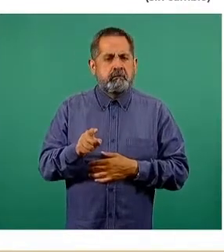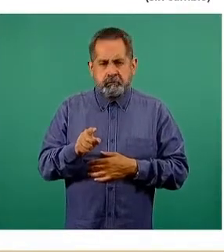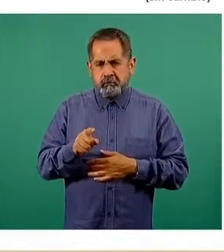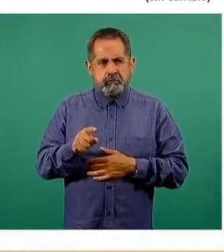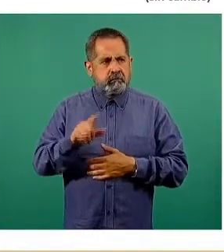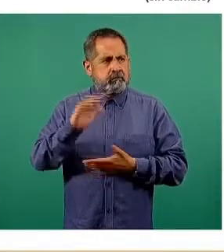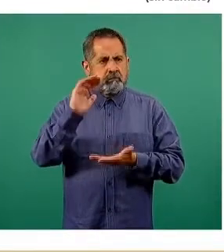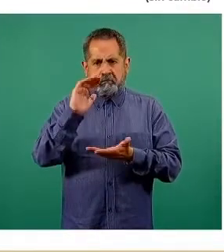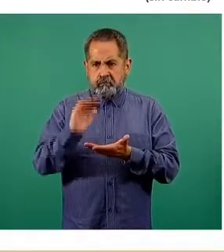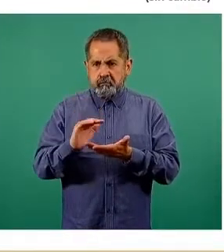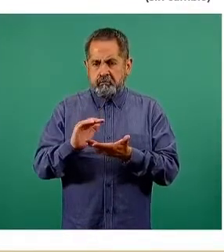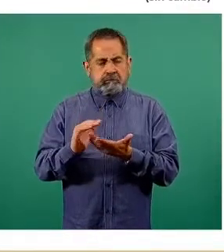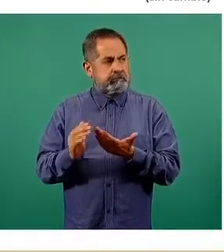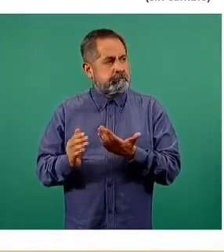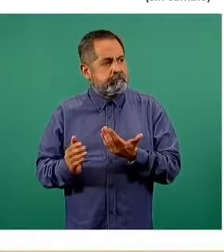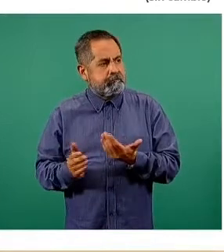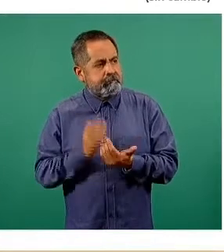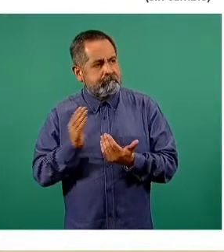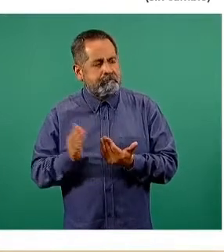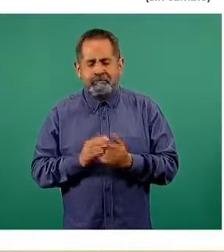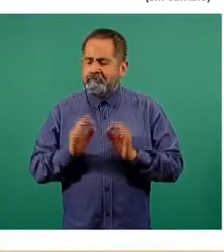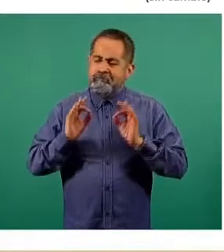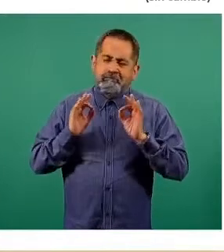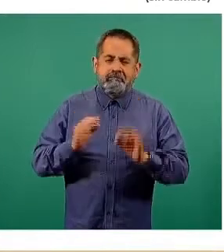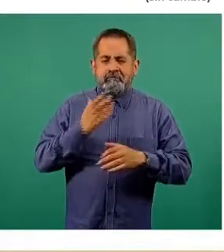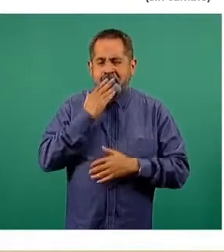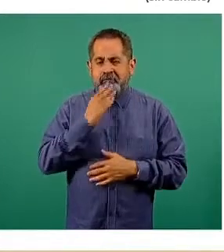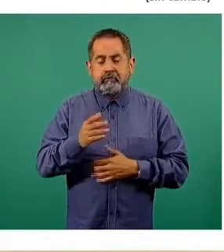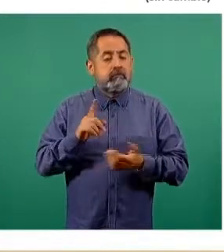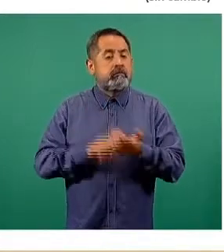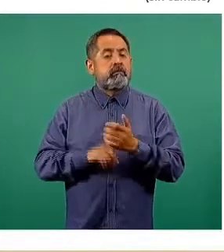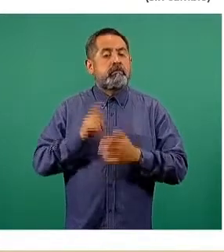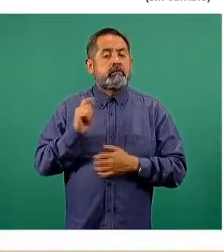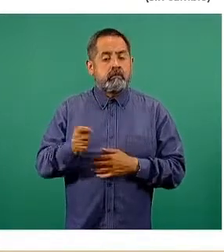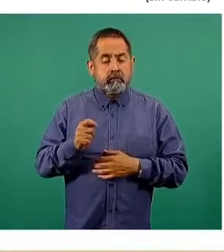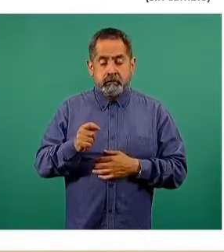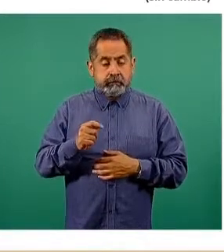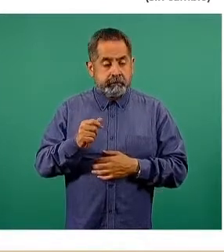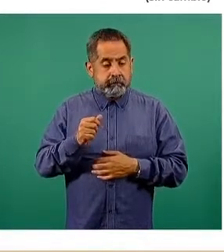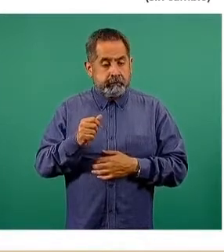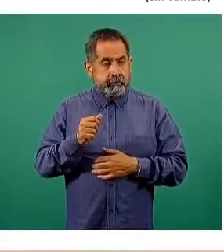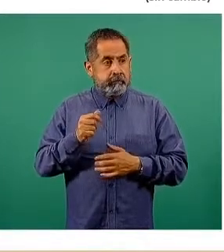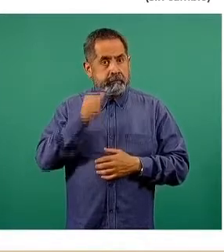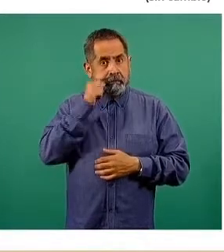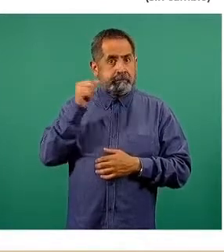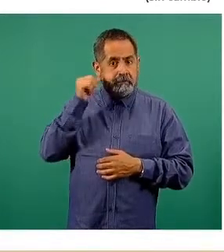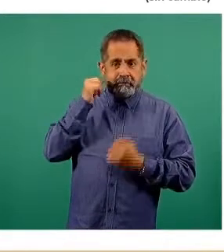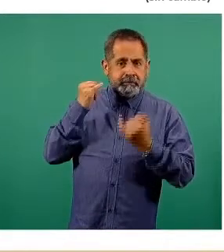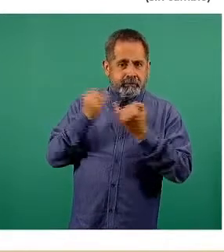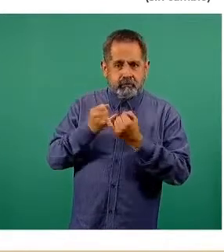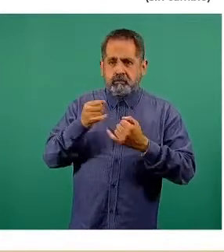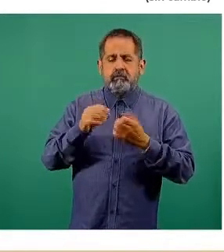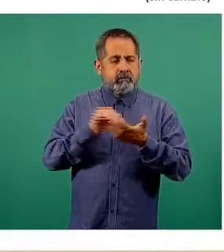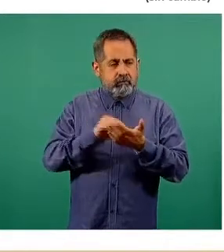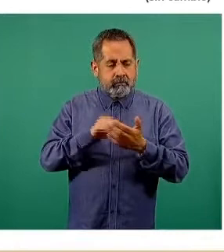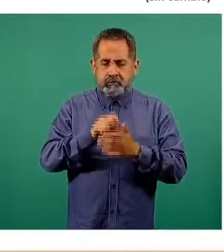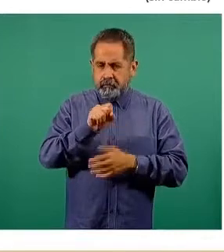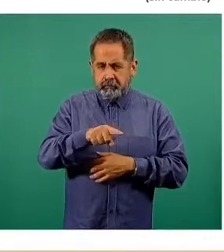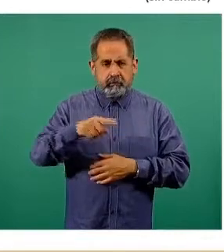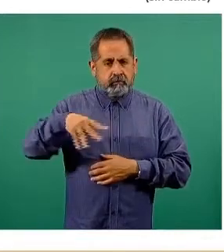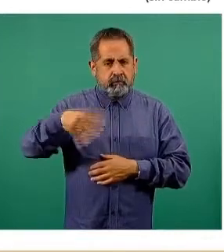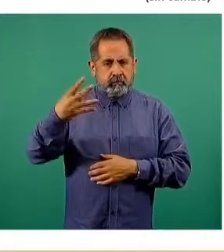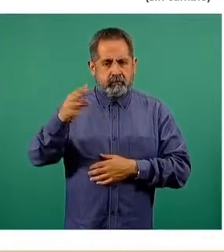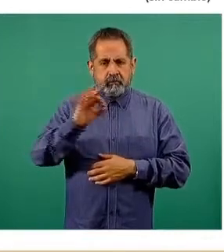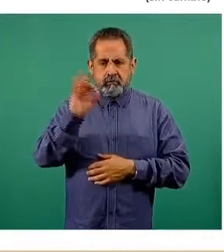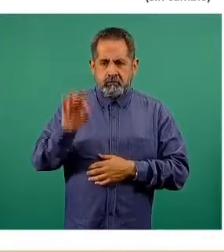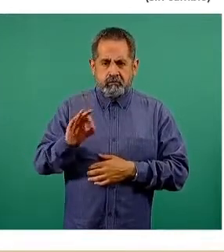más bajos que hemos tenido en las últimas semanas. Para efectos del día anterior no tenemos cambios, siguen un 14%, que como sabemos es un